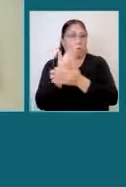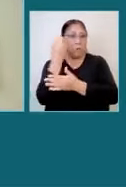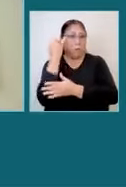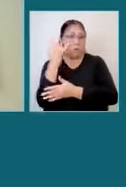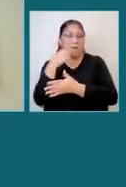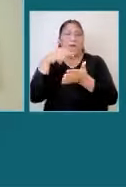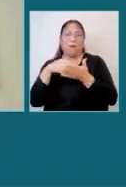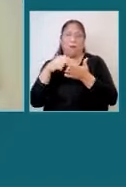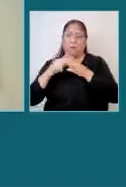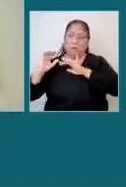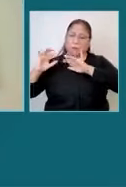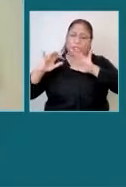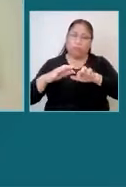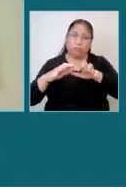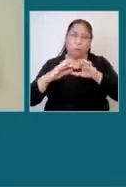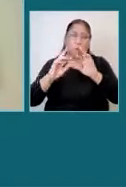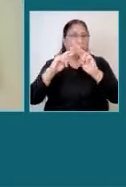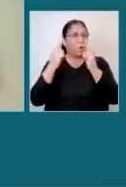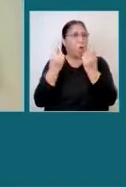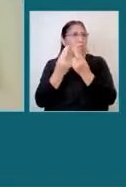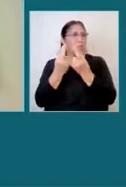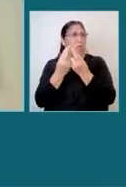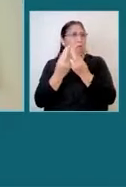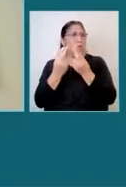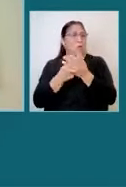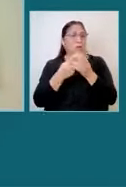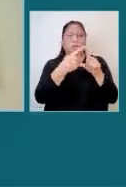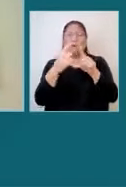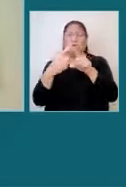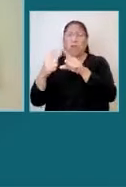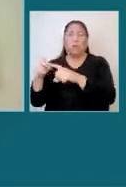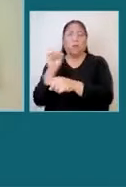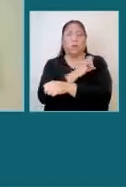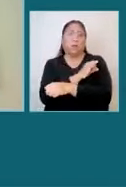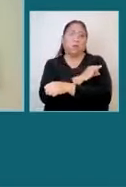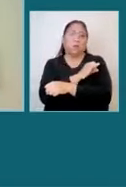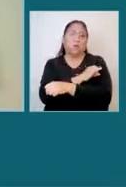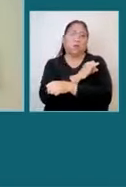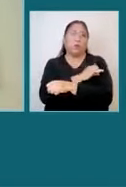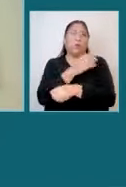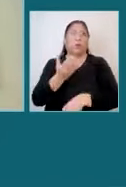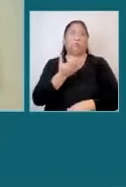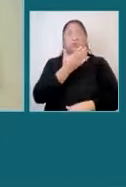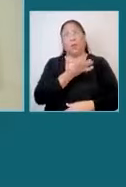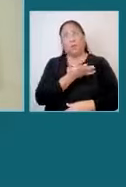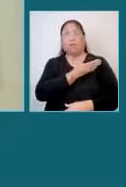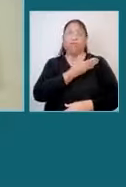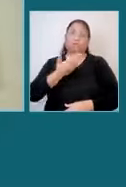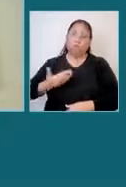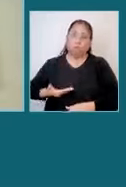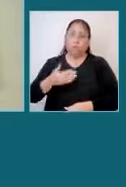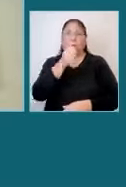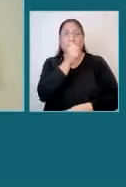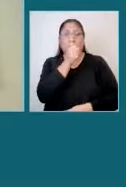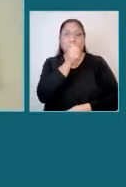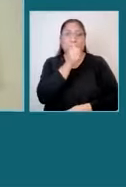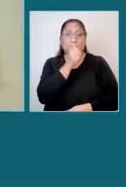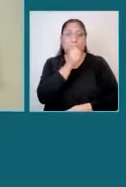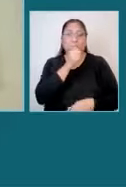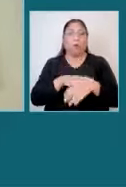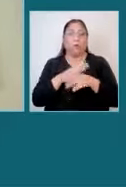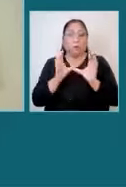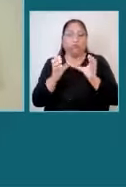que reúne representantes de diversas instituciones del sector público y del sector privado, de